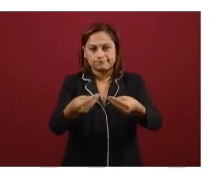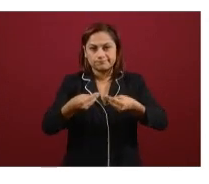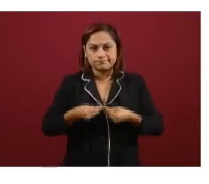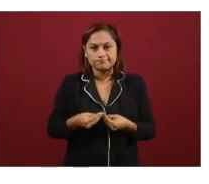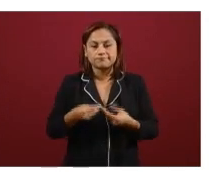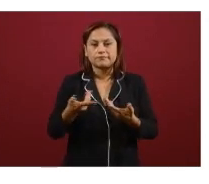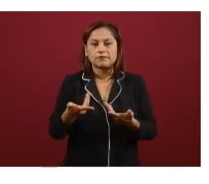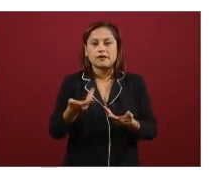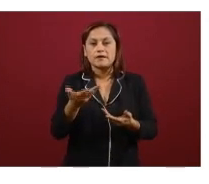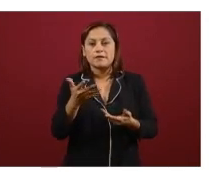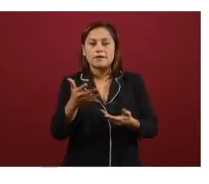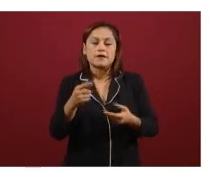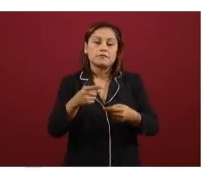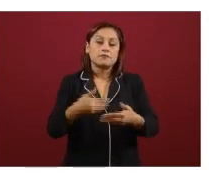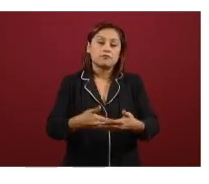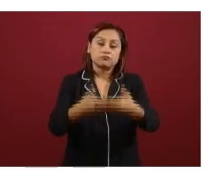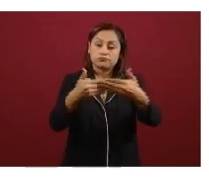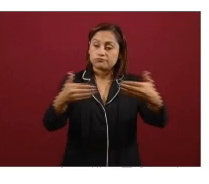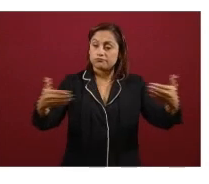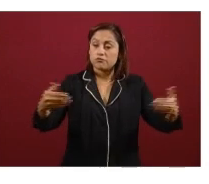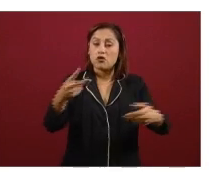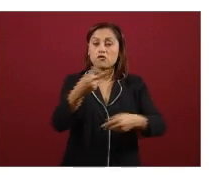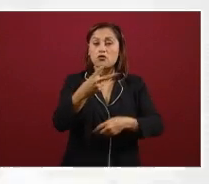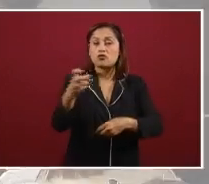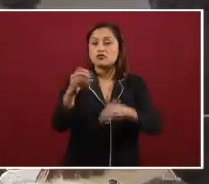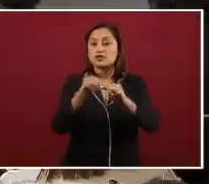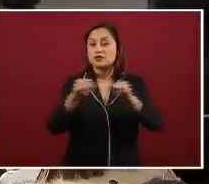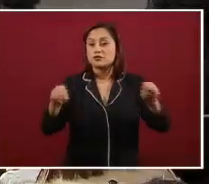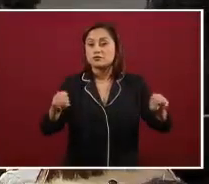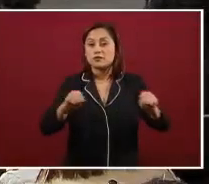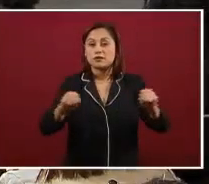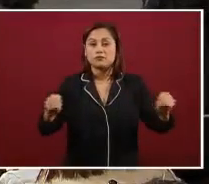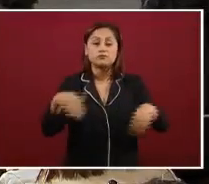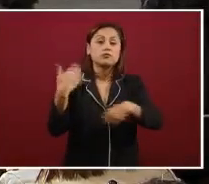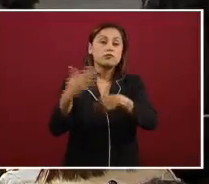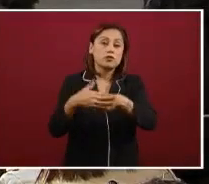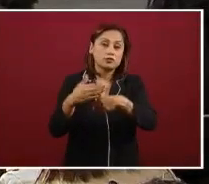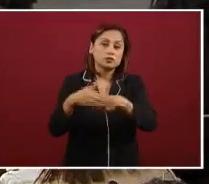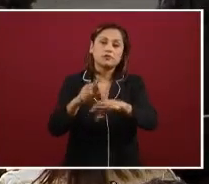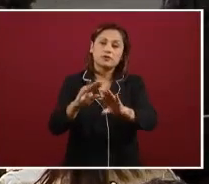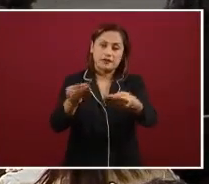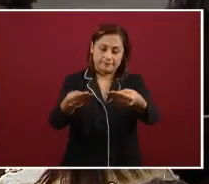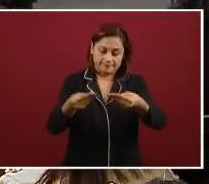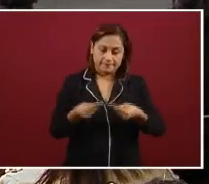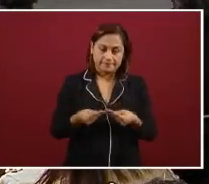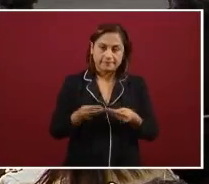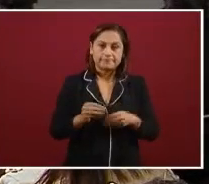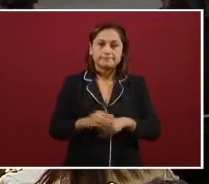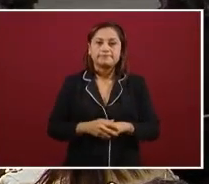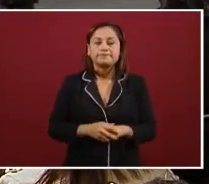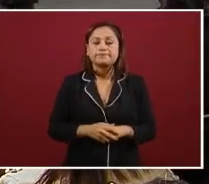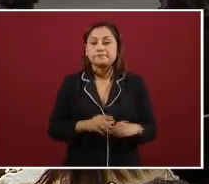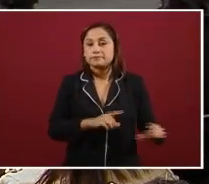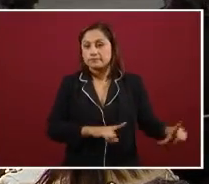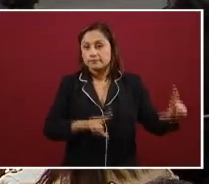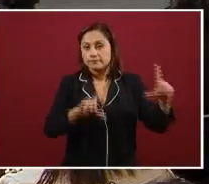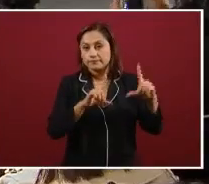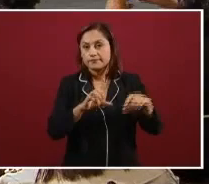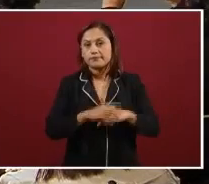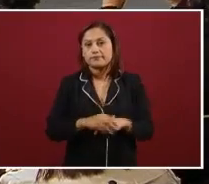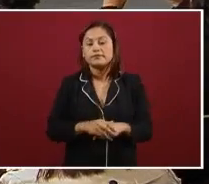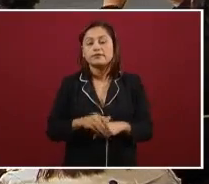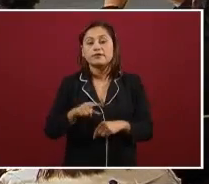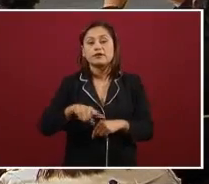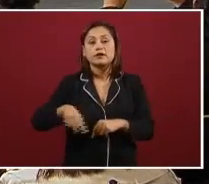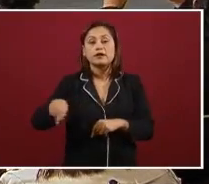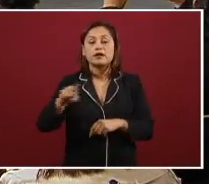metros de barrera y así sucesivamente. La que sigue, por favor. Con respecto a las sargaceras que se